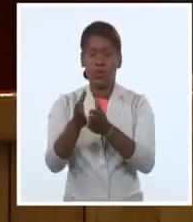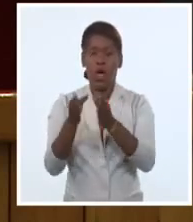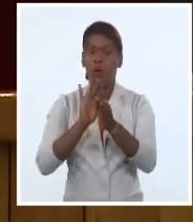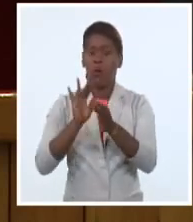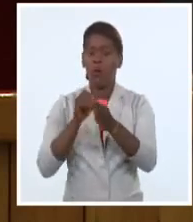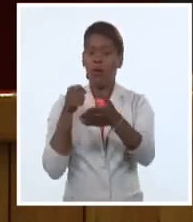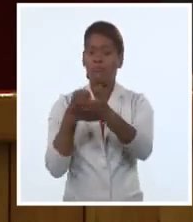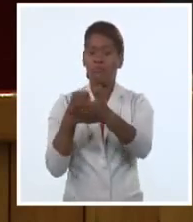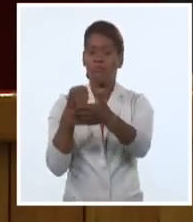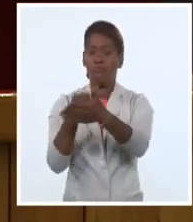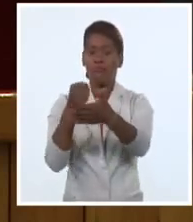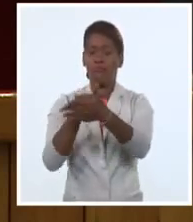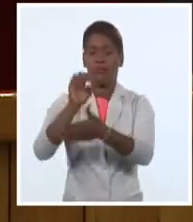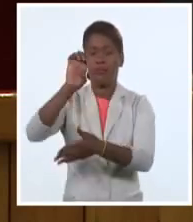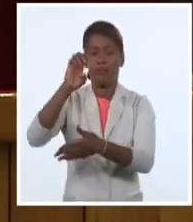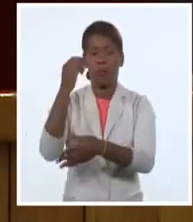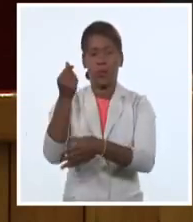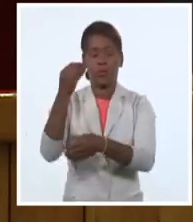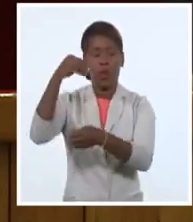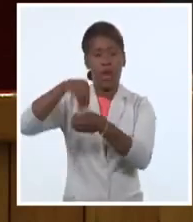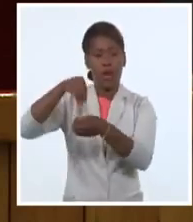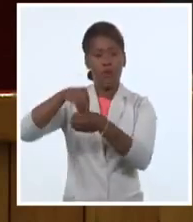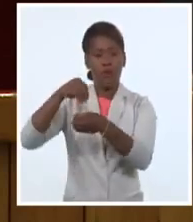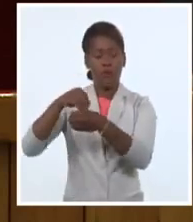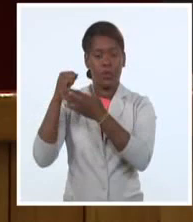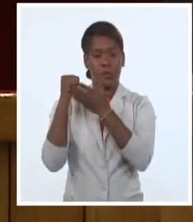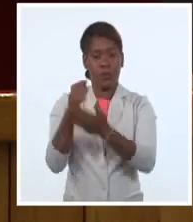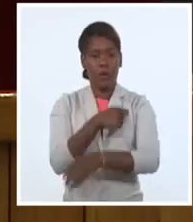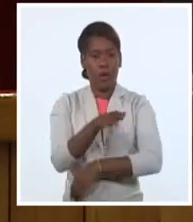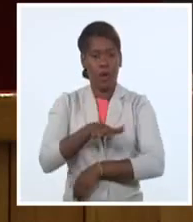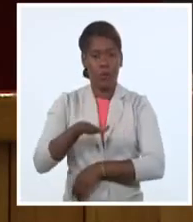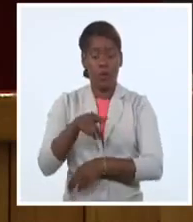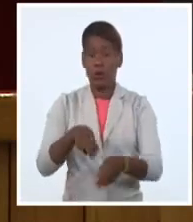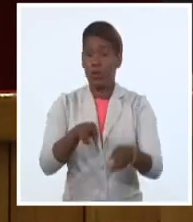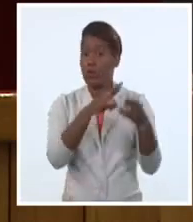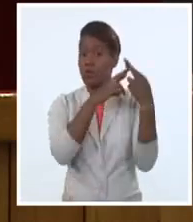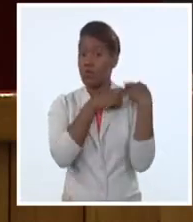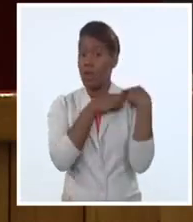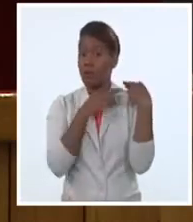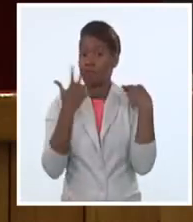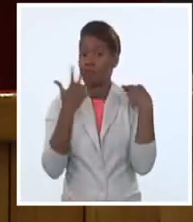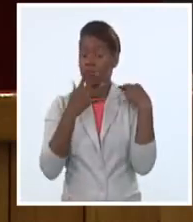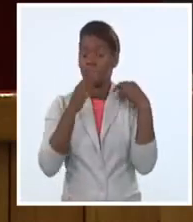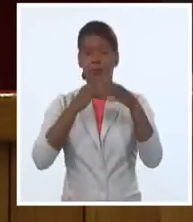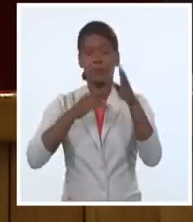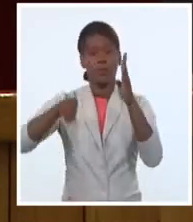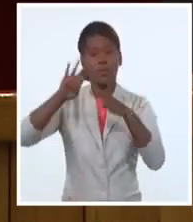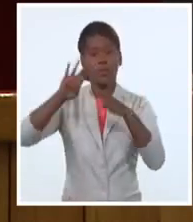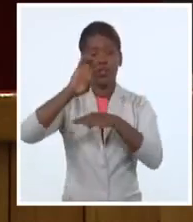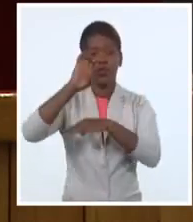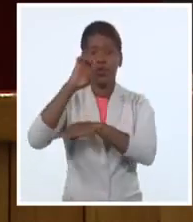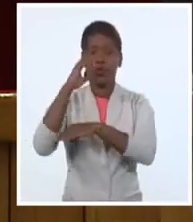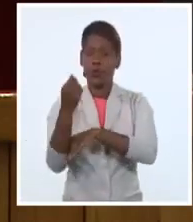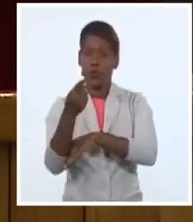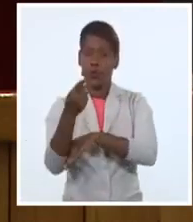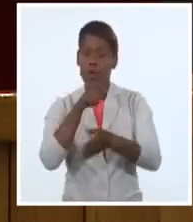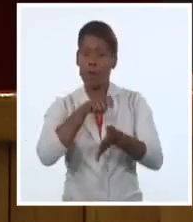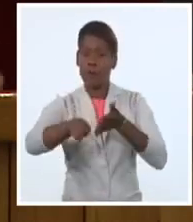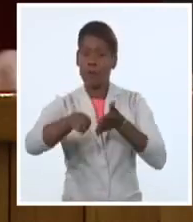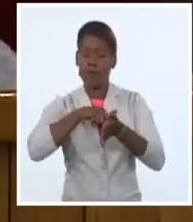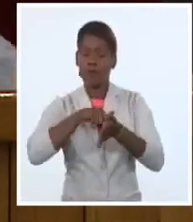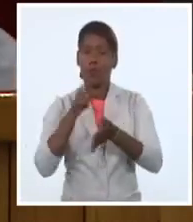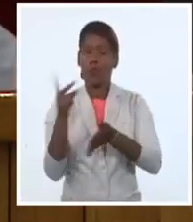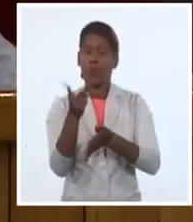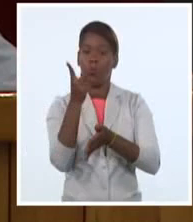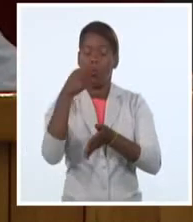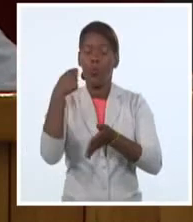Economía, cuya conducción se ha decidido que sea responsabilidad del Ministerio de Economía y Planificación a